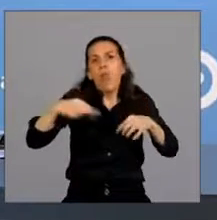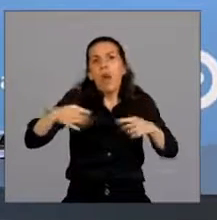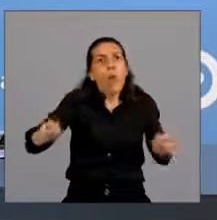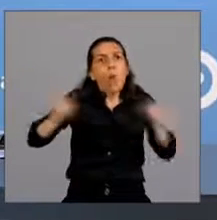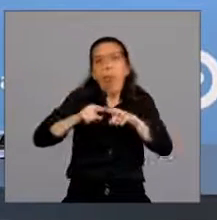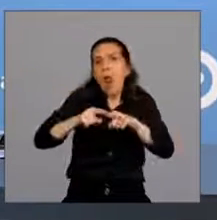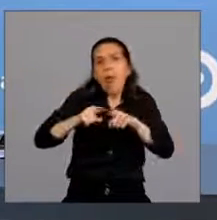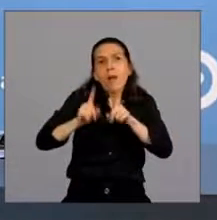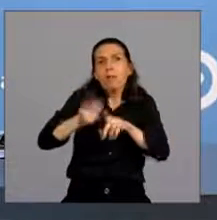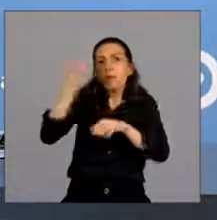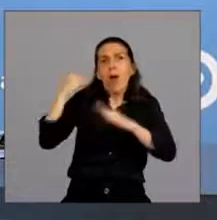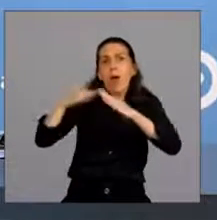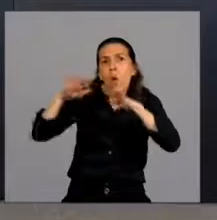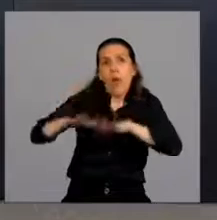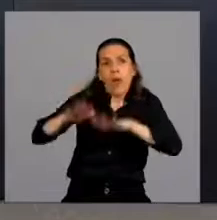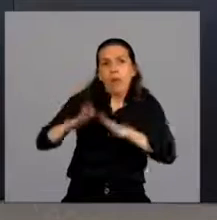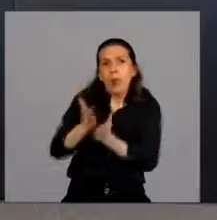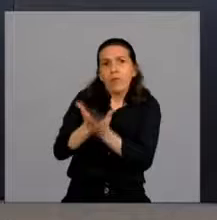o que seguiremos tomando.